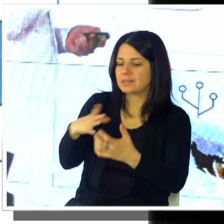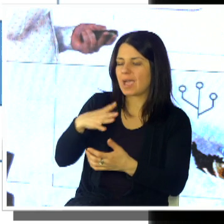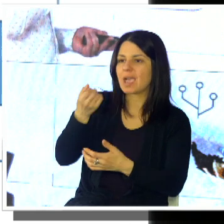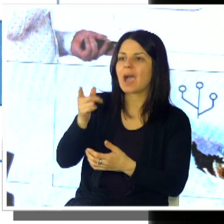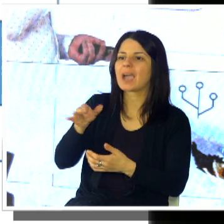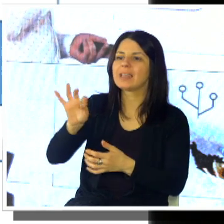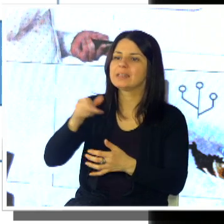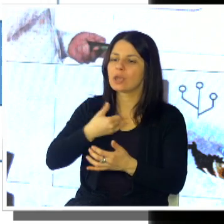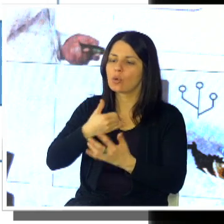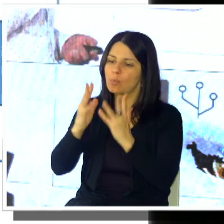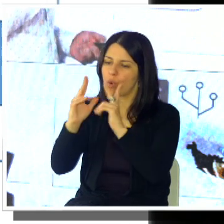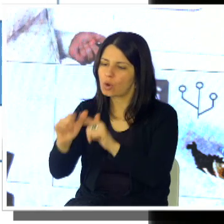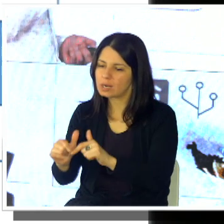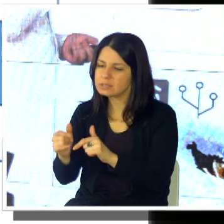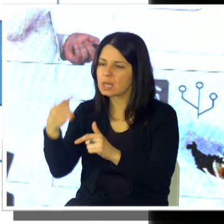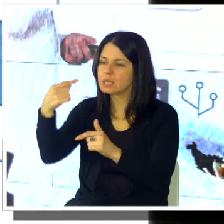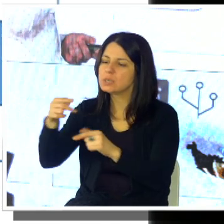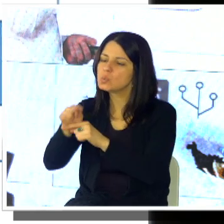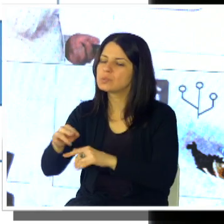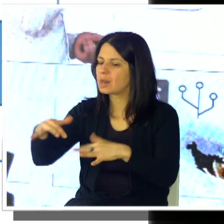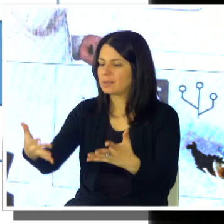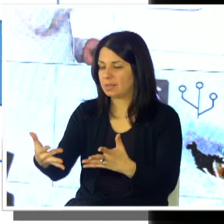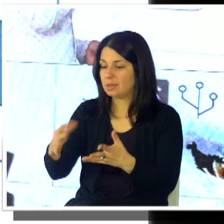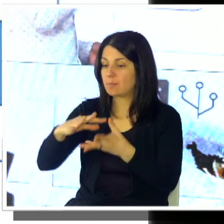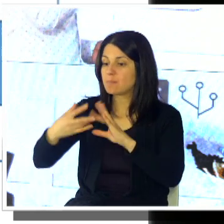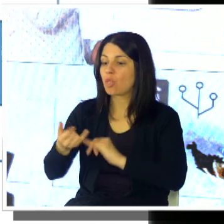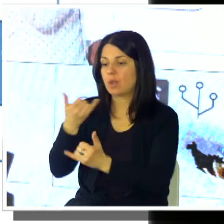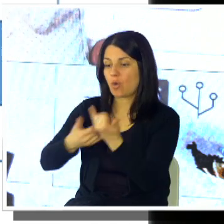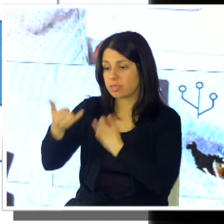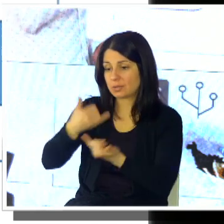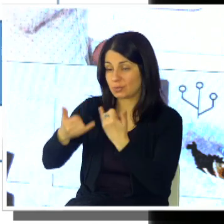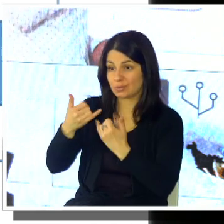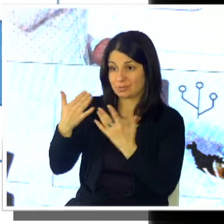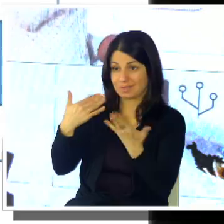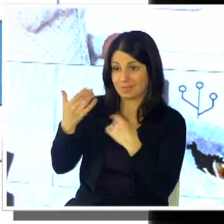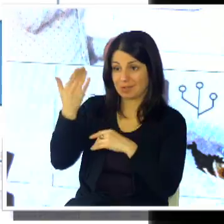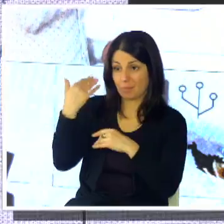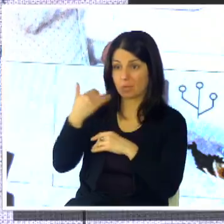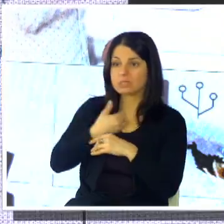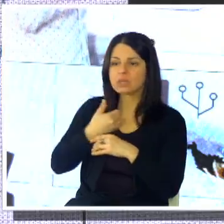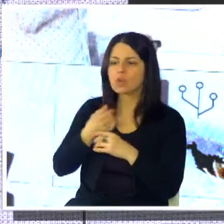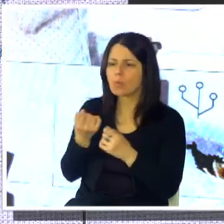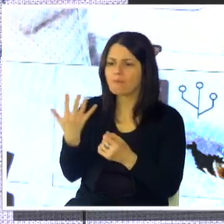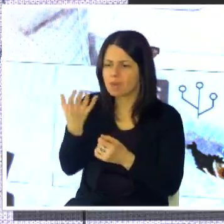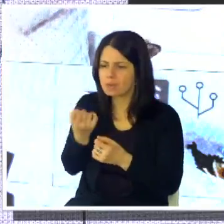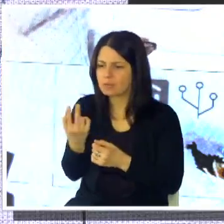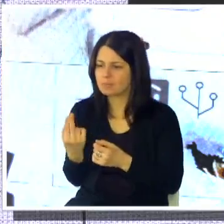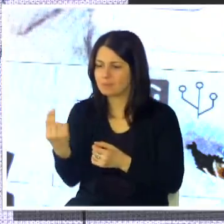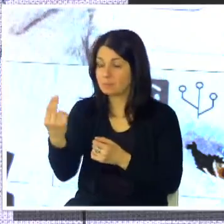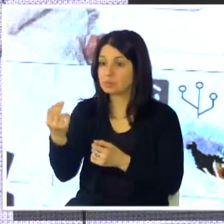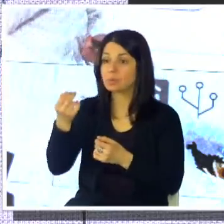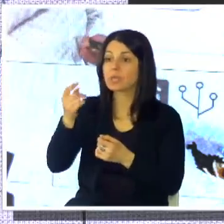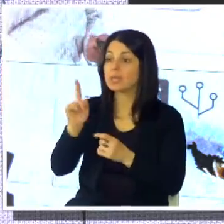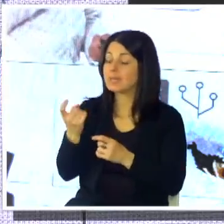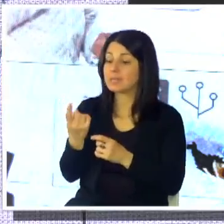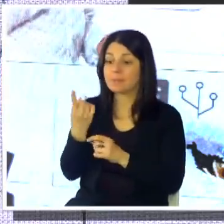hay que codificarlo, qué lenguajes utilizar, los modelos de datos que comentaban hoy, cómo se validan. Estos agentes tienen que tener una primera